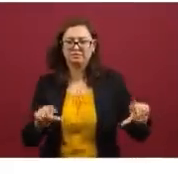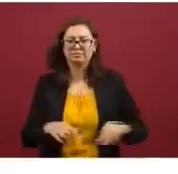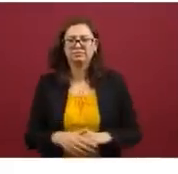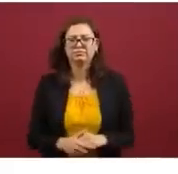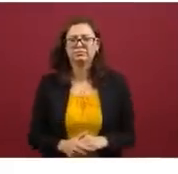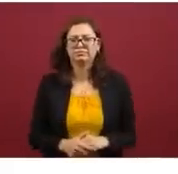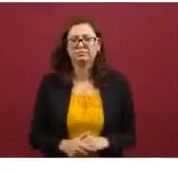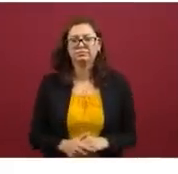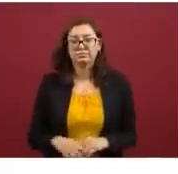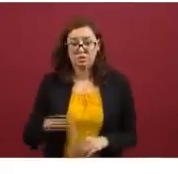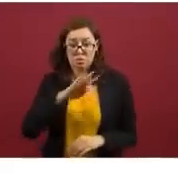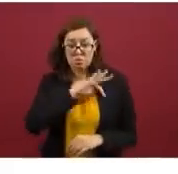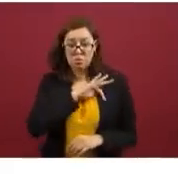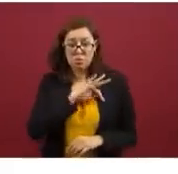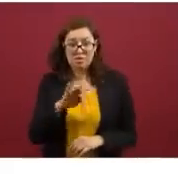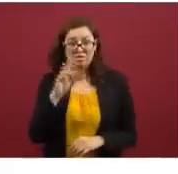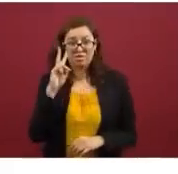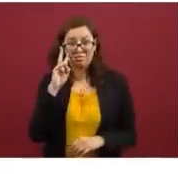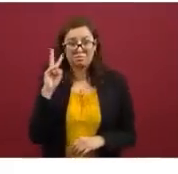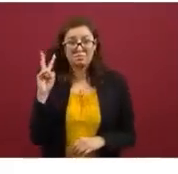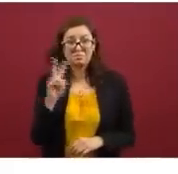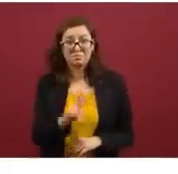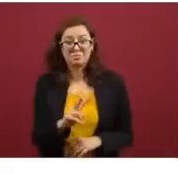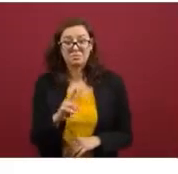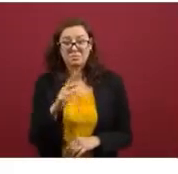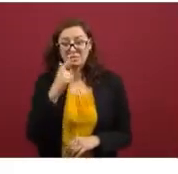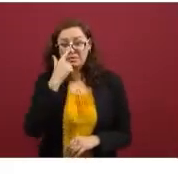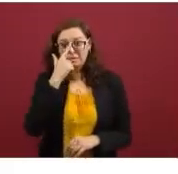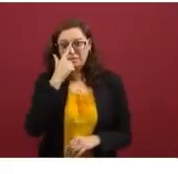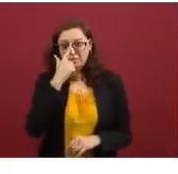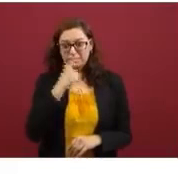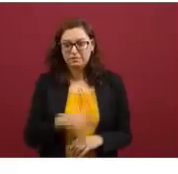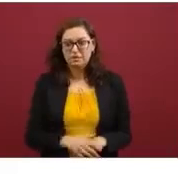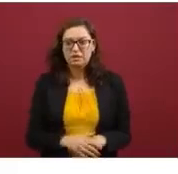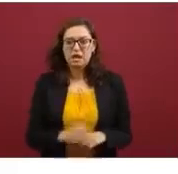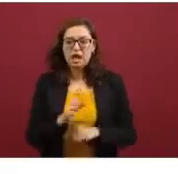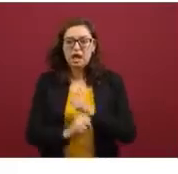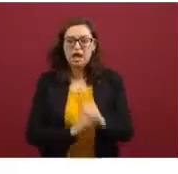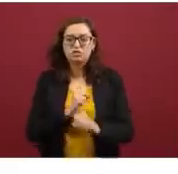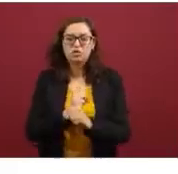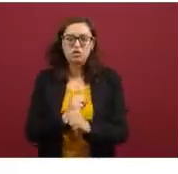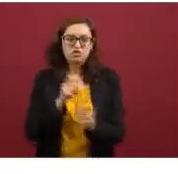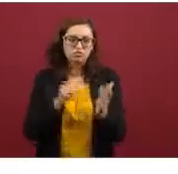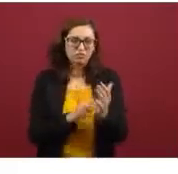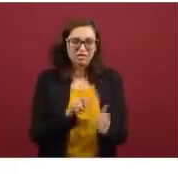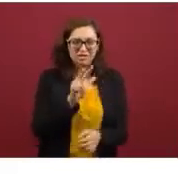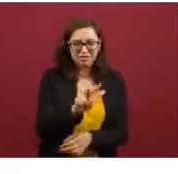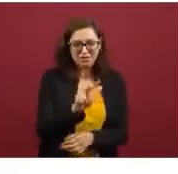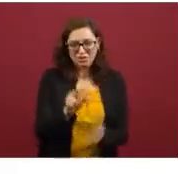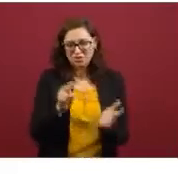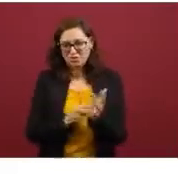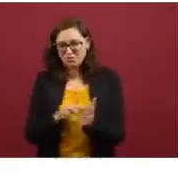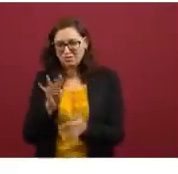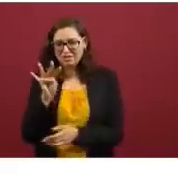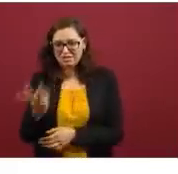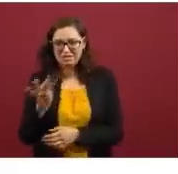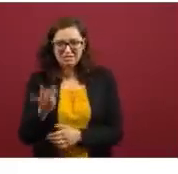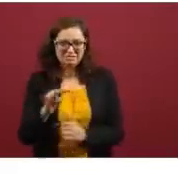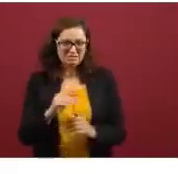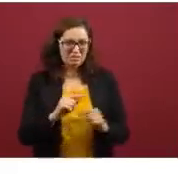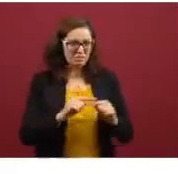Aquí podemos ya observar entre el 18 y el 19 una disminución que